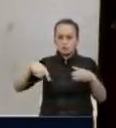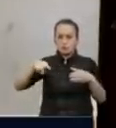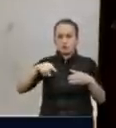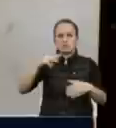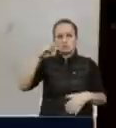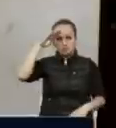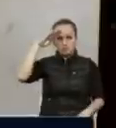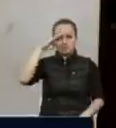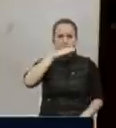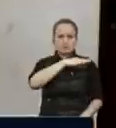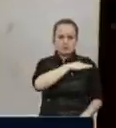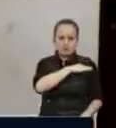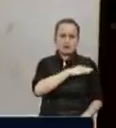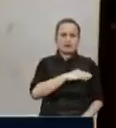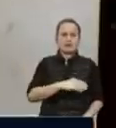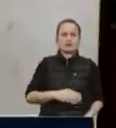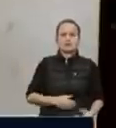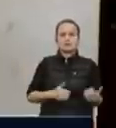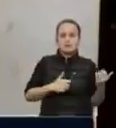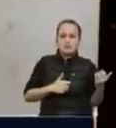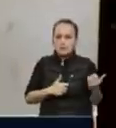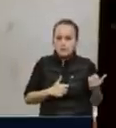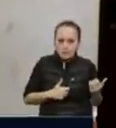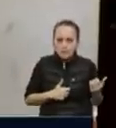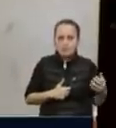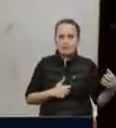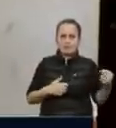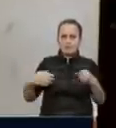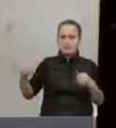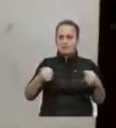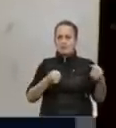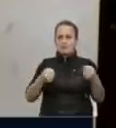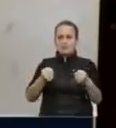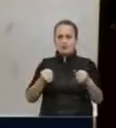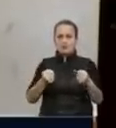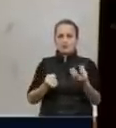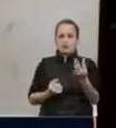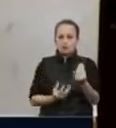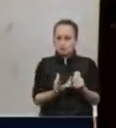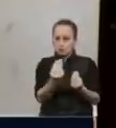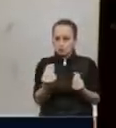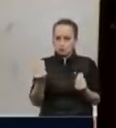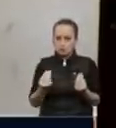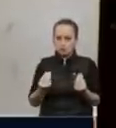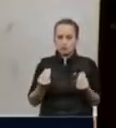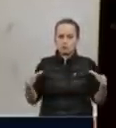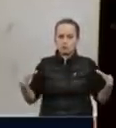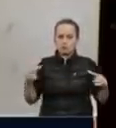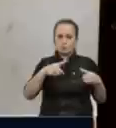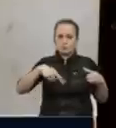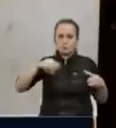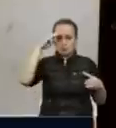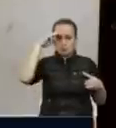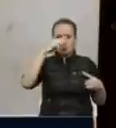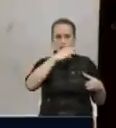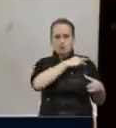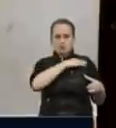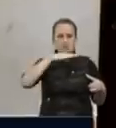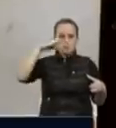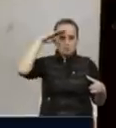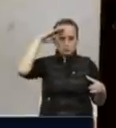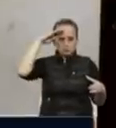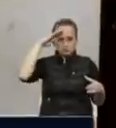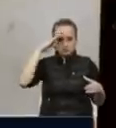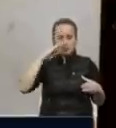comandos conjuntos, fuerzas de tarea conjuntas y comandos específicos, por conducto de los distintos niveles del